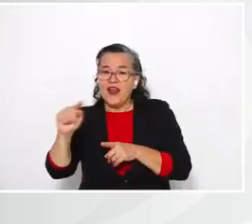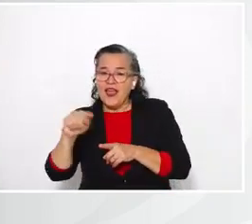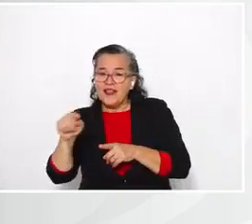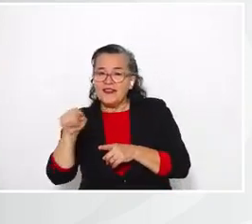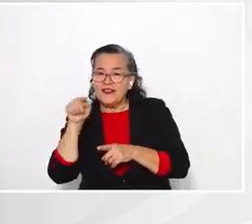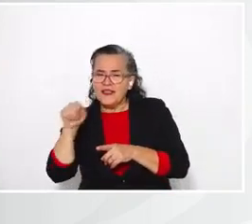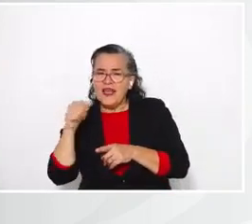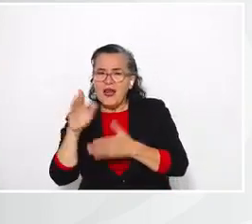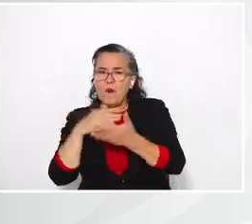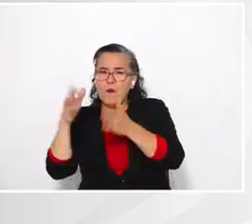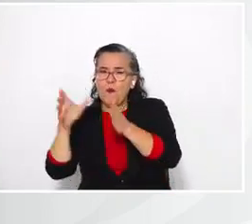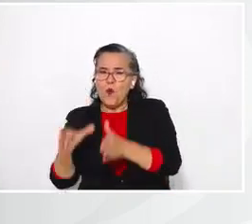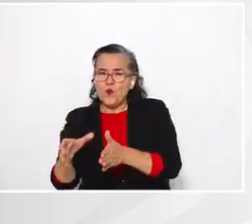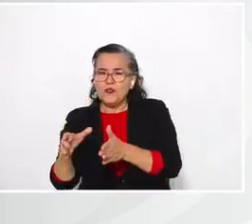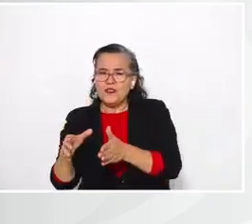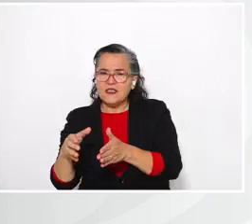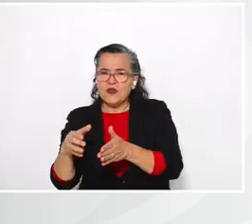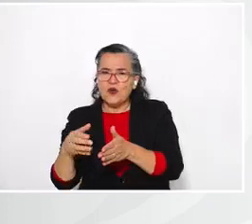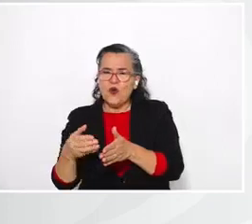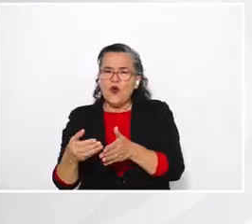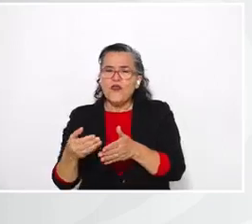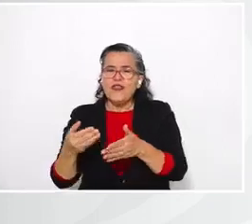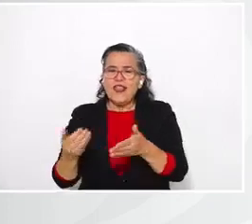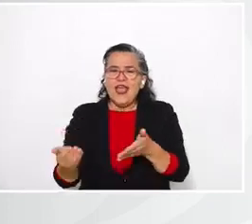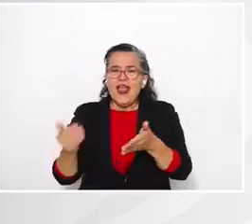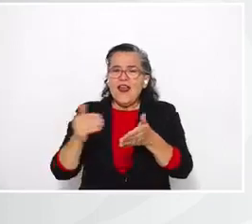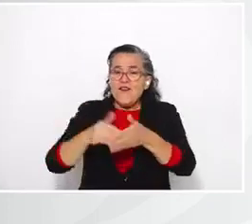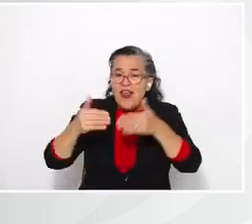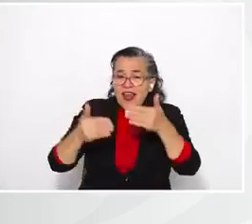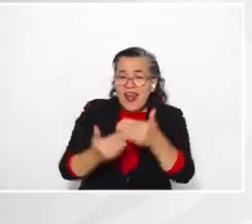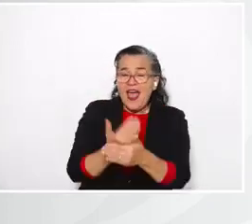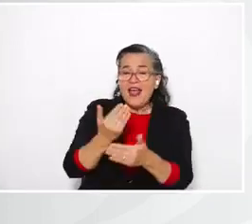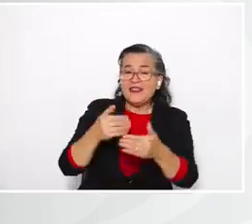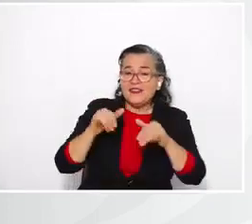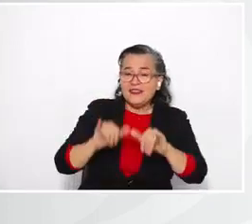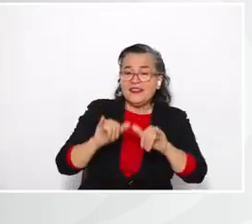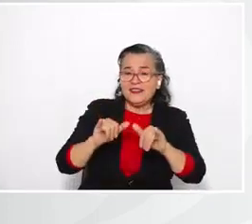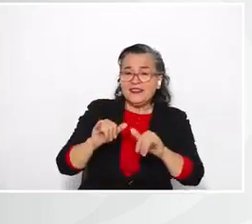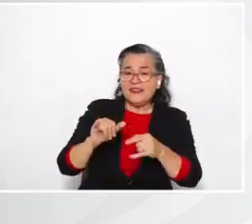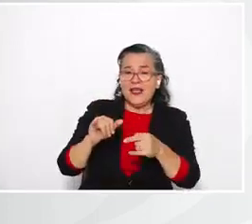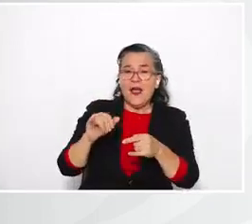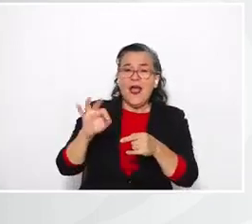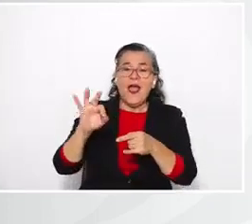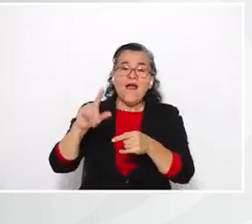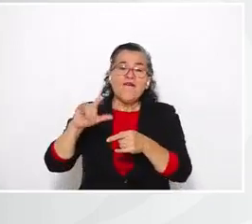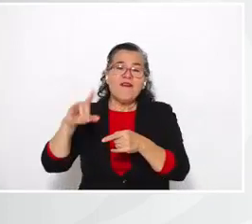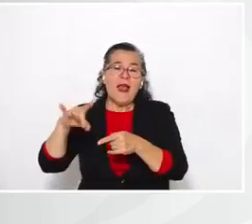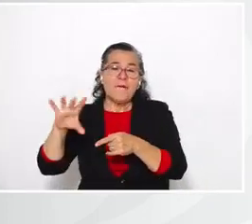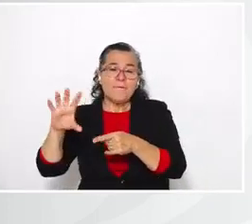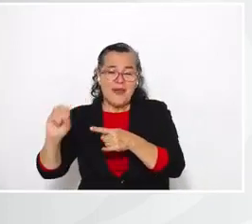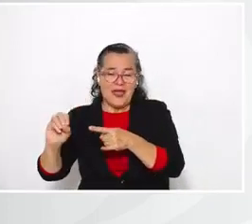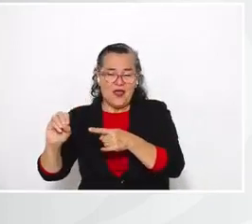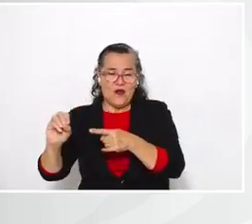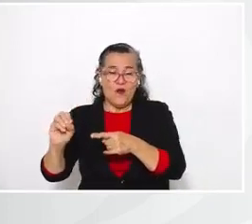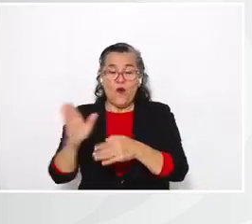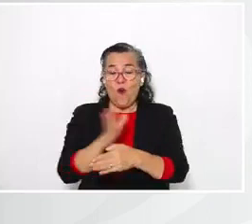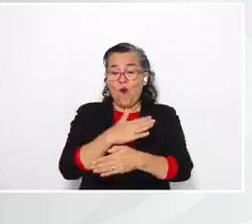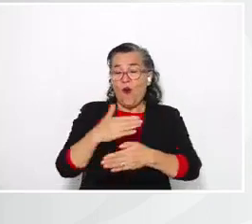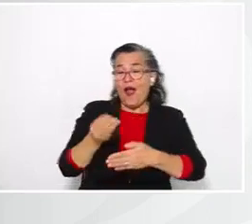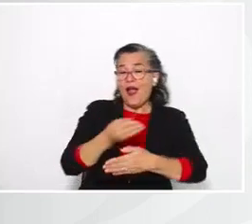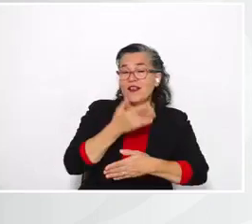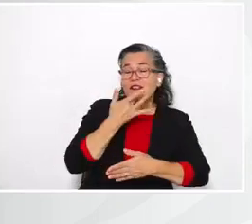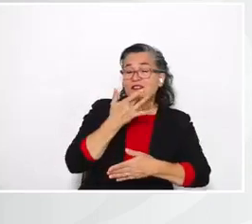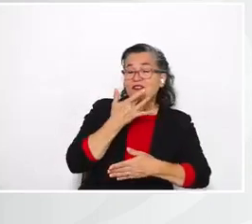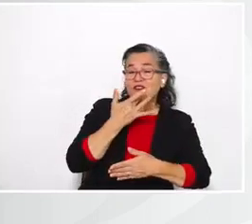gran músico del Renacimiento franco-flamenco, canción favorita del emperador Carlos V.